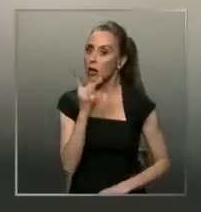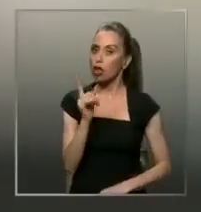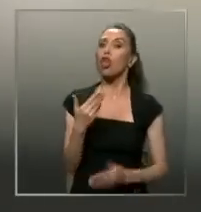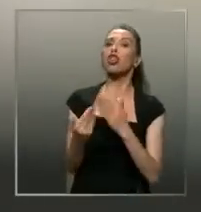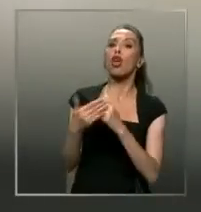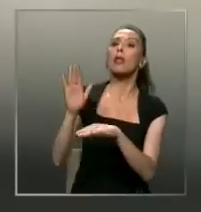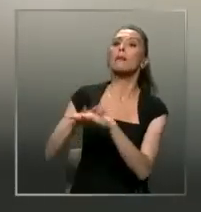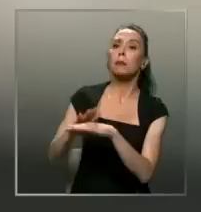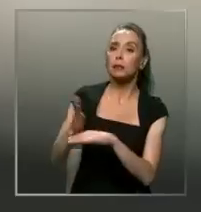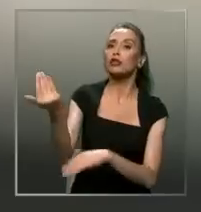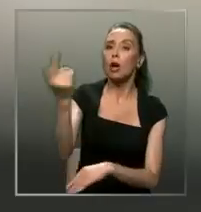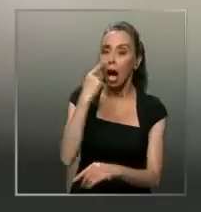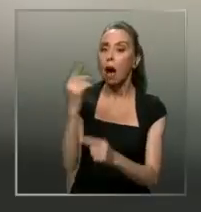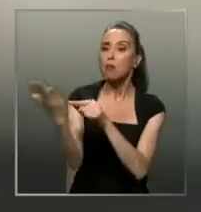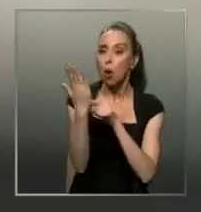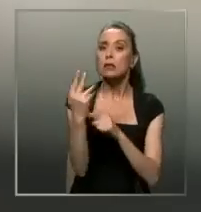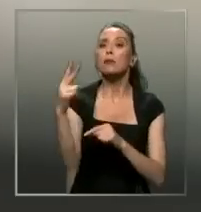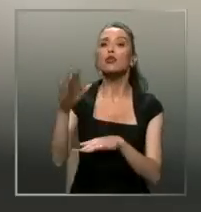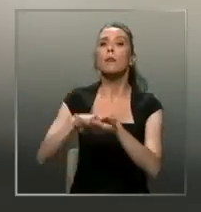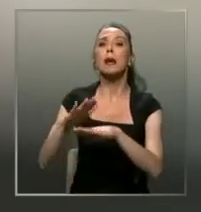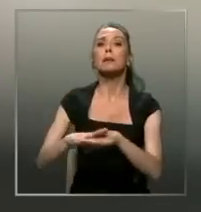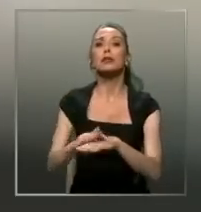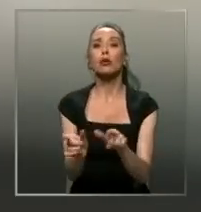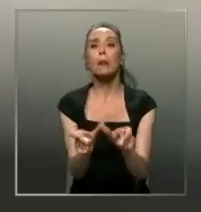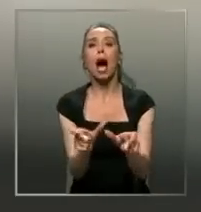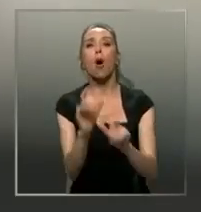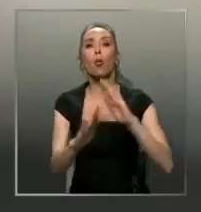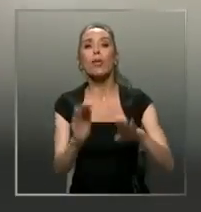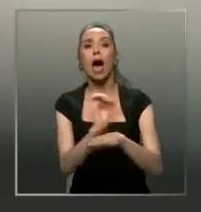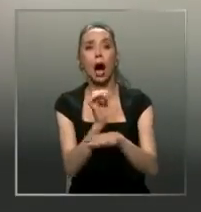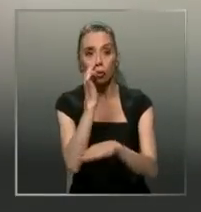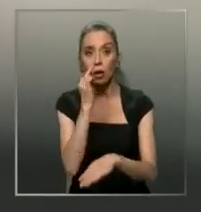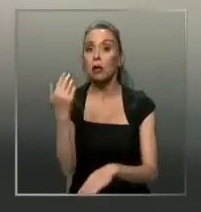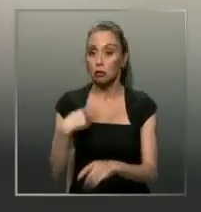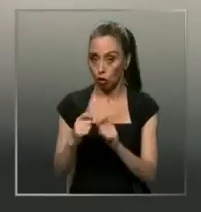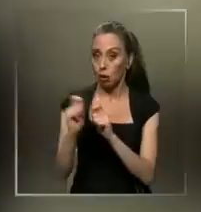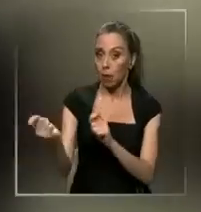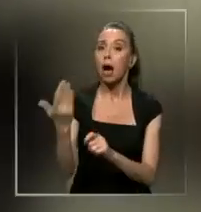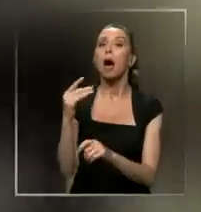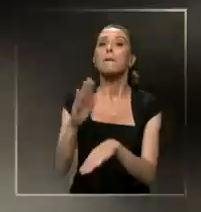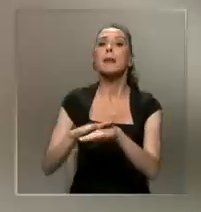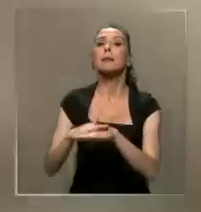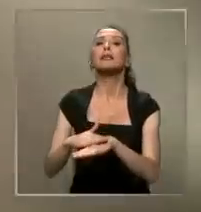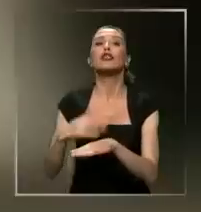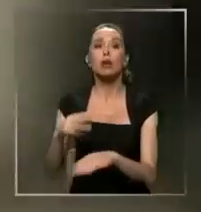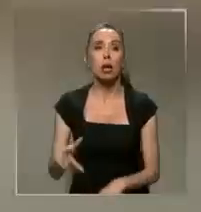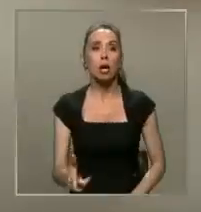permiso, hermano? Muéstrame el permiso. Muéstrame el permiso y te pago el toque.